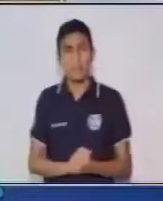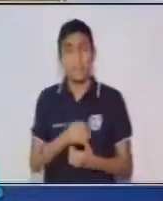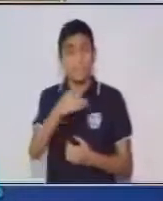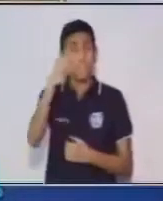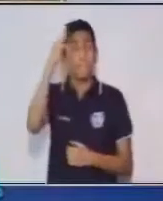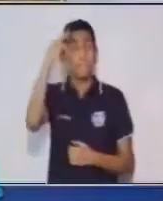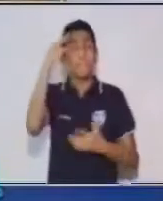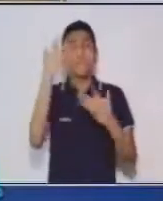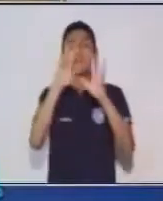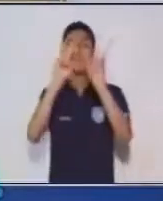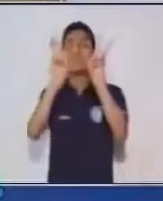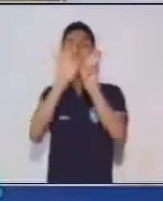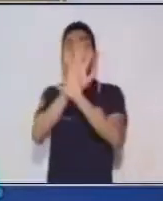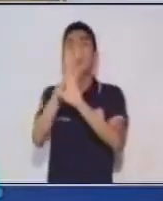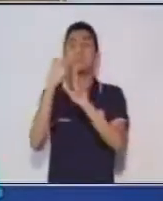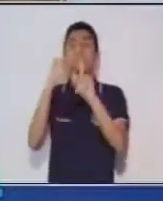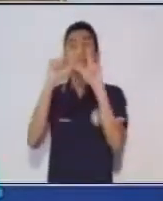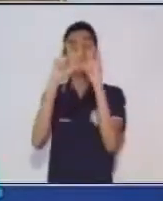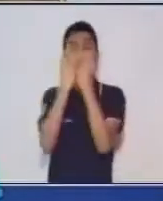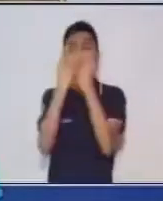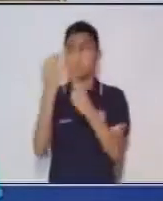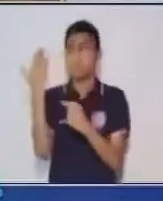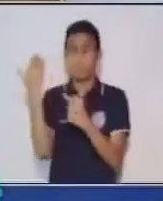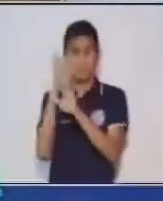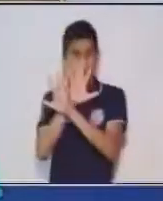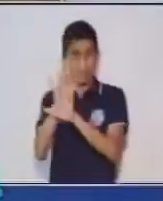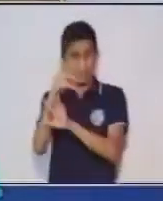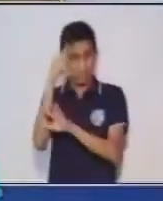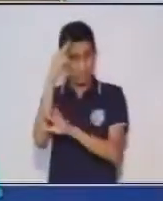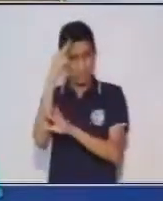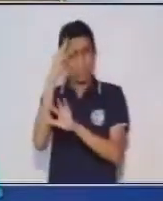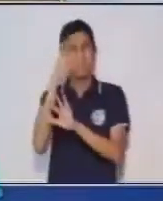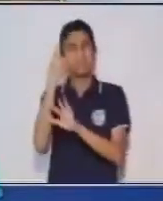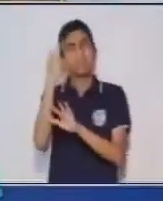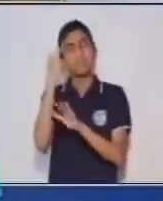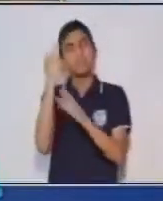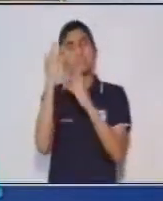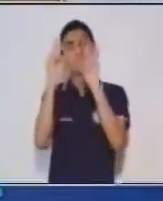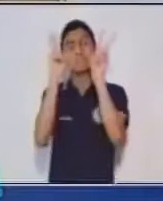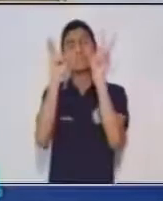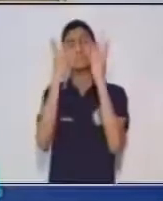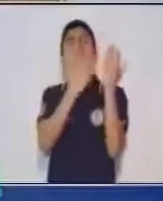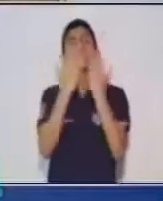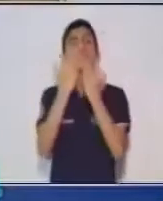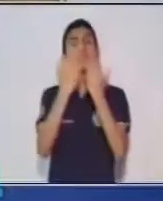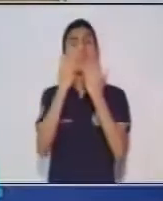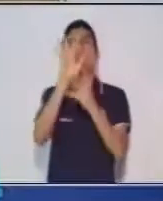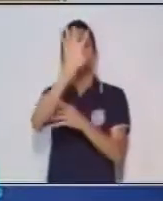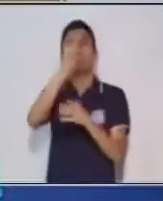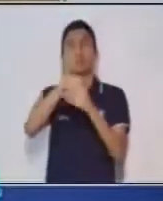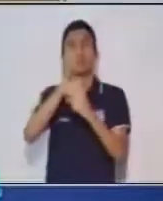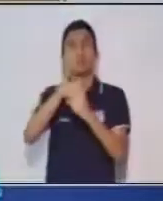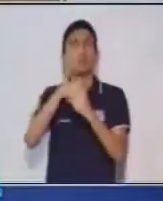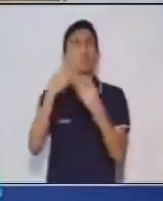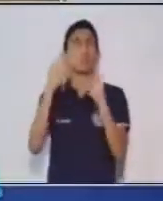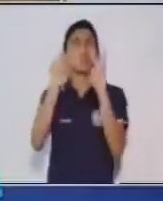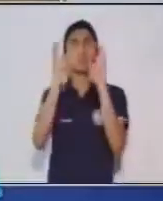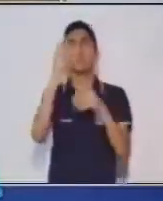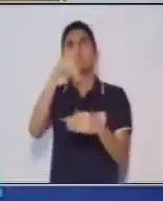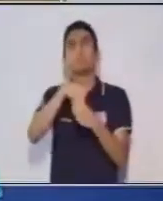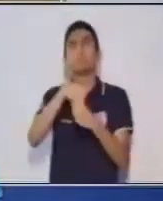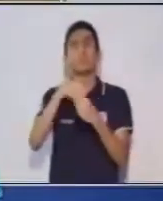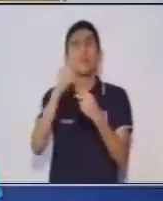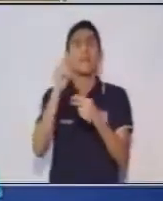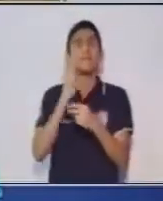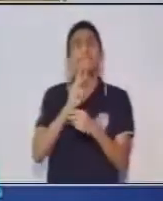Recordando un poco lo que hemos visto en sesiones anteriores, hemos estado estudiando todo lo relacionado, todo lo que tiene que ver con